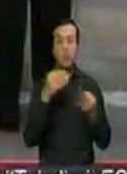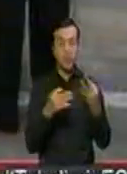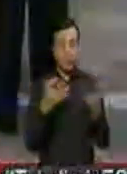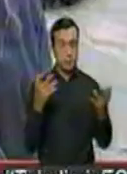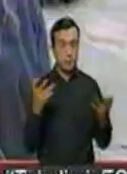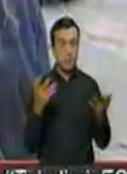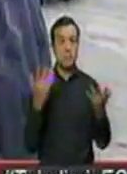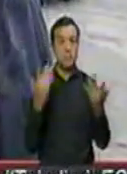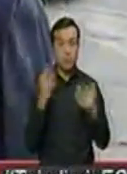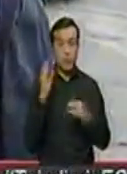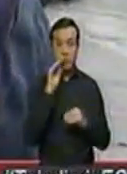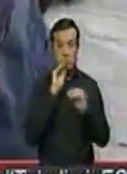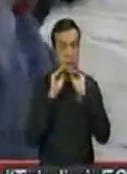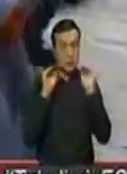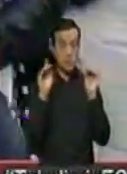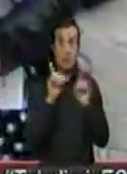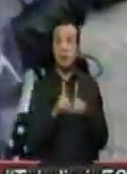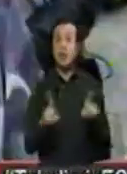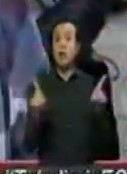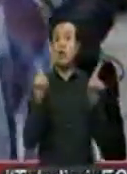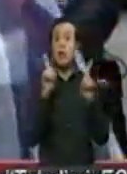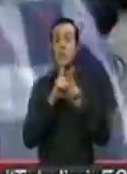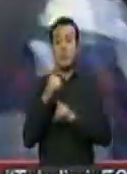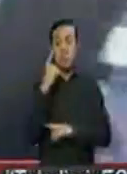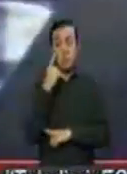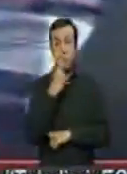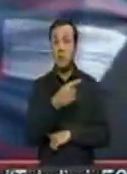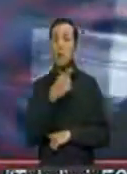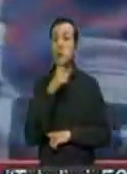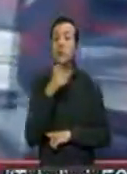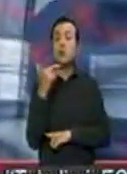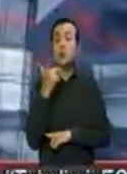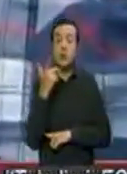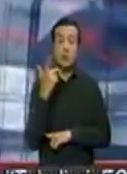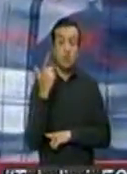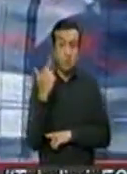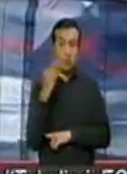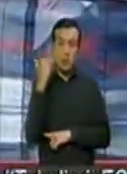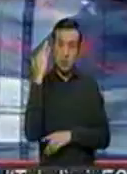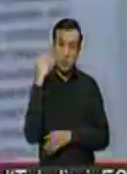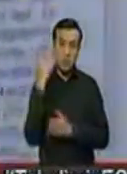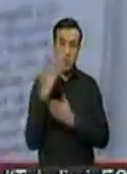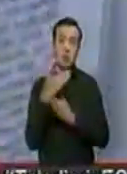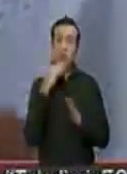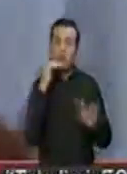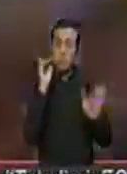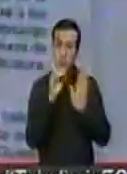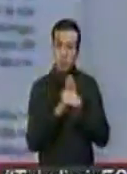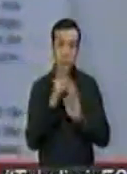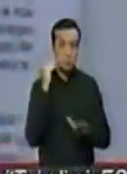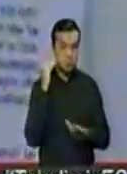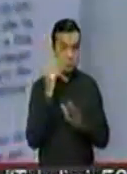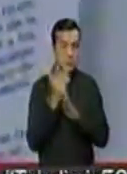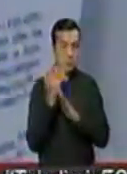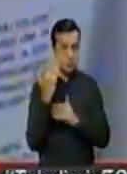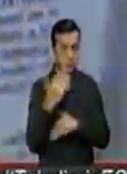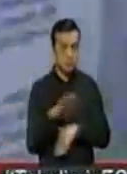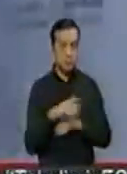así como se revelarían datos de delitos que se vinculan directamente a casos que han venido denunciando desde hace varios